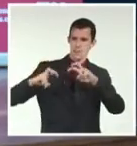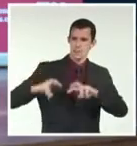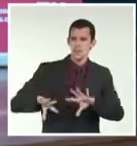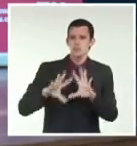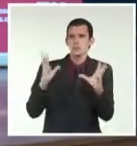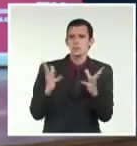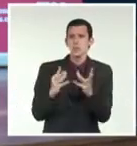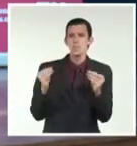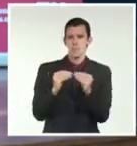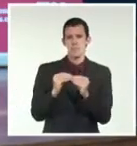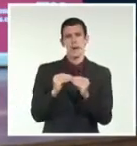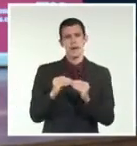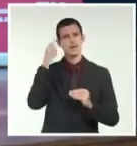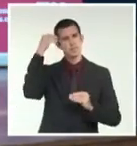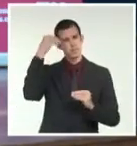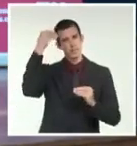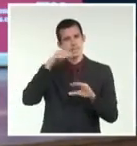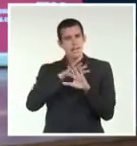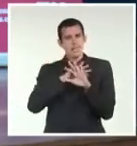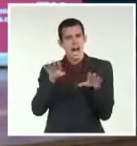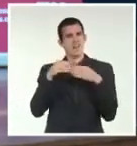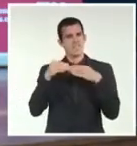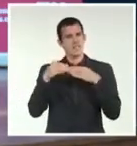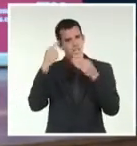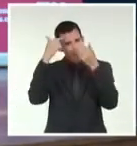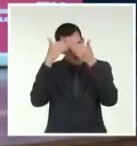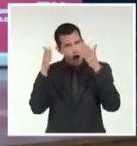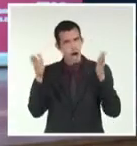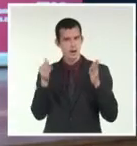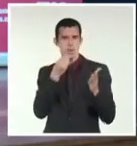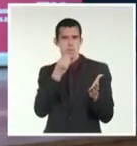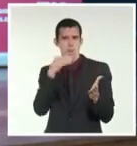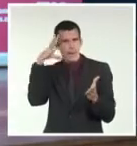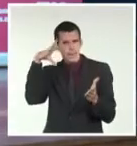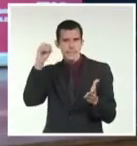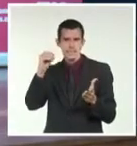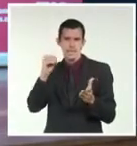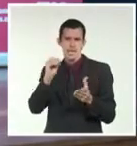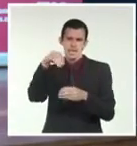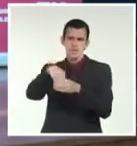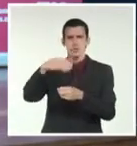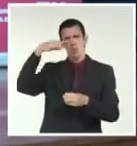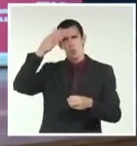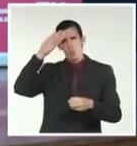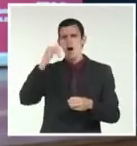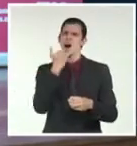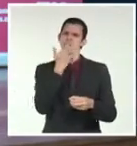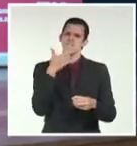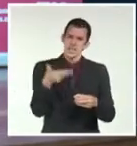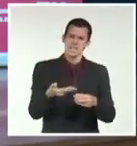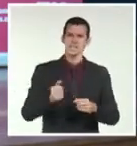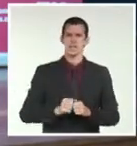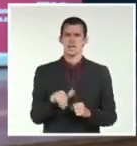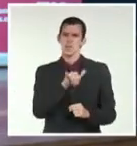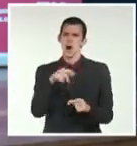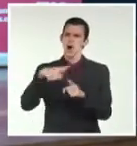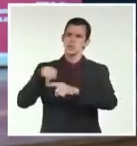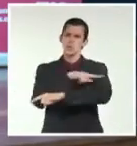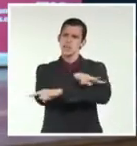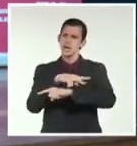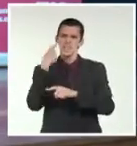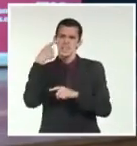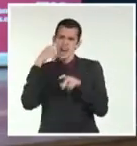¿no? y de alguna manera participen también del contexto de guerra cultural y de guerra mediática que estamos viviendo, con contenidos,